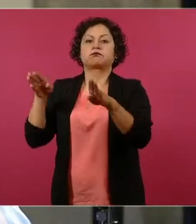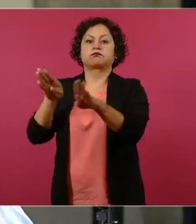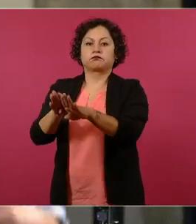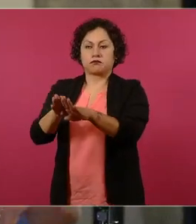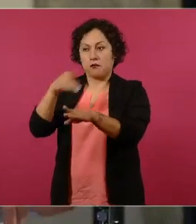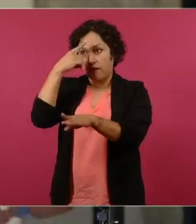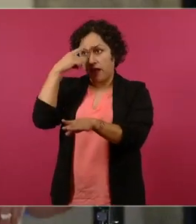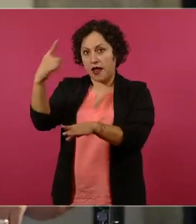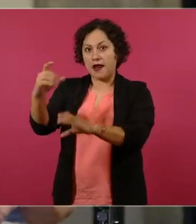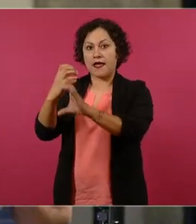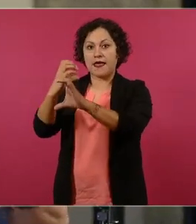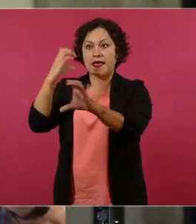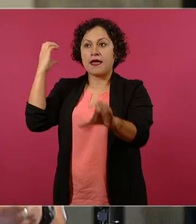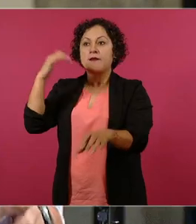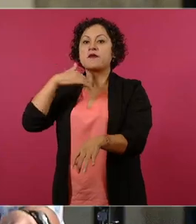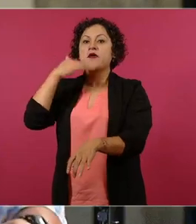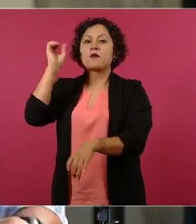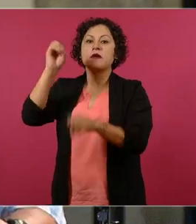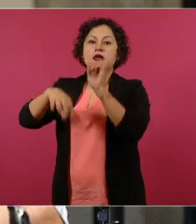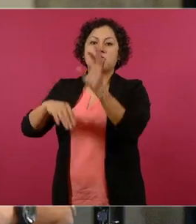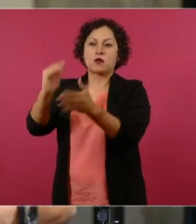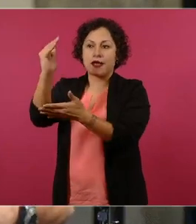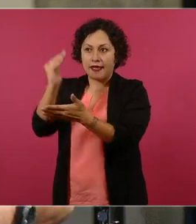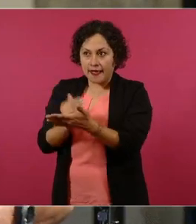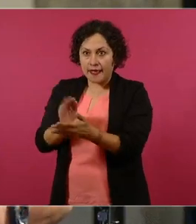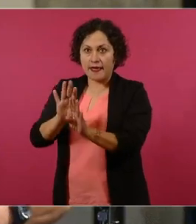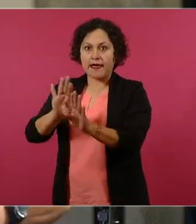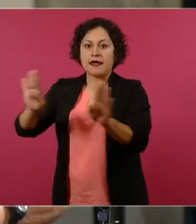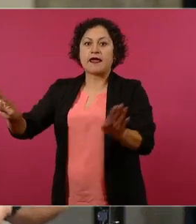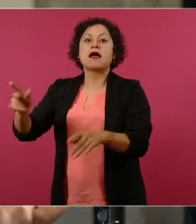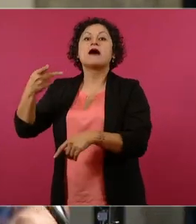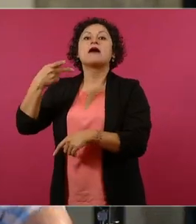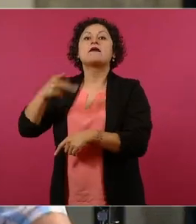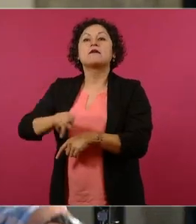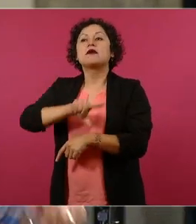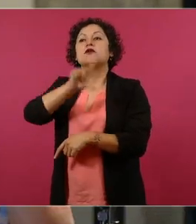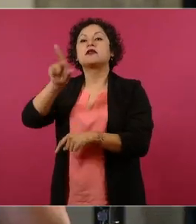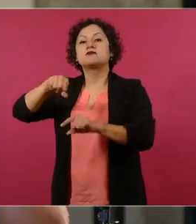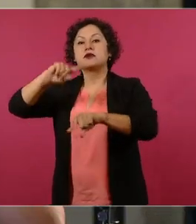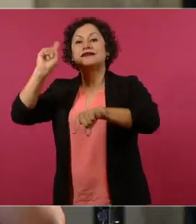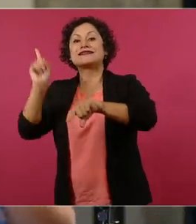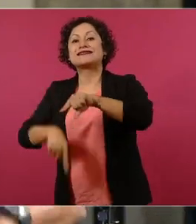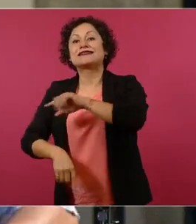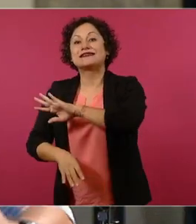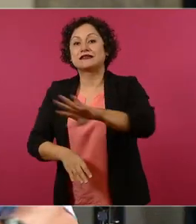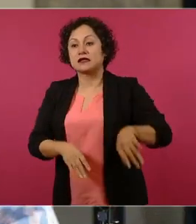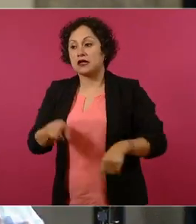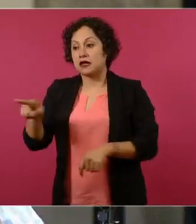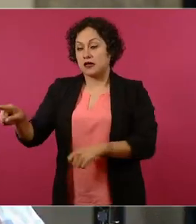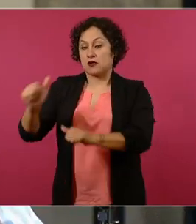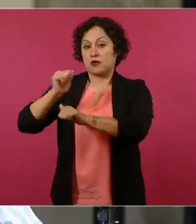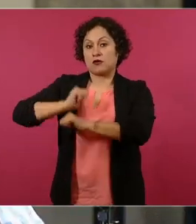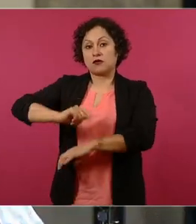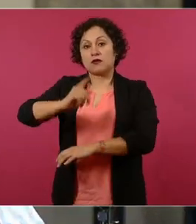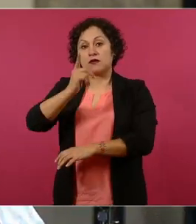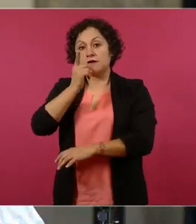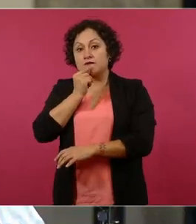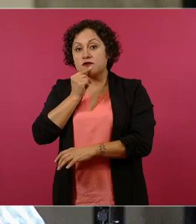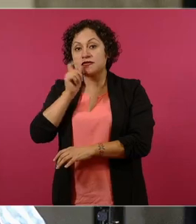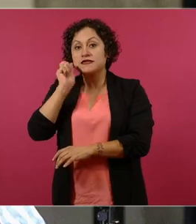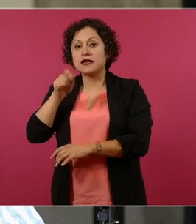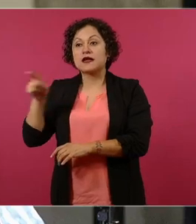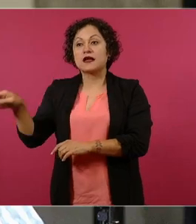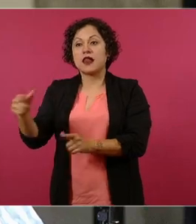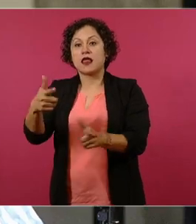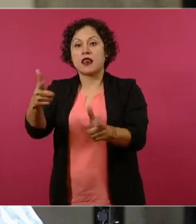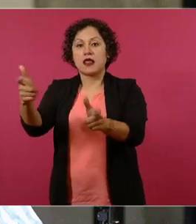de basura policías de varios municipios dispararon contra los pobladores mostraron los pobladores los casquillos que estaban